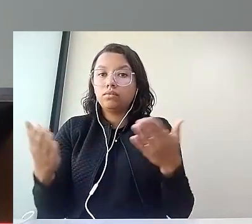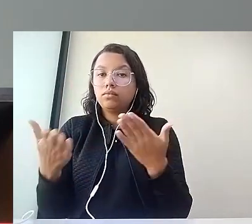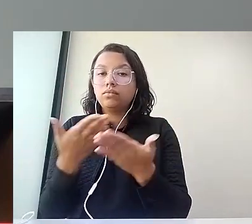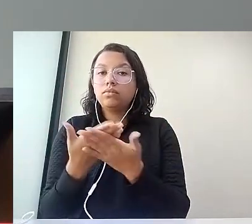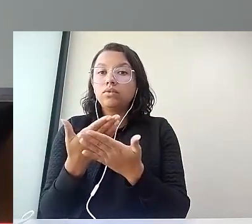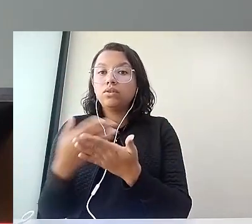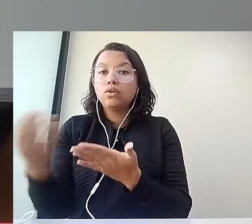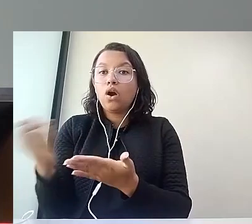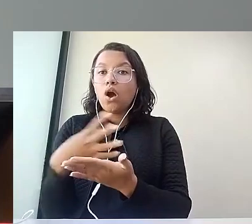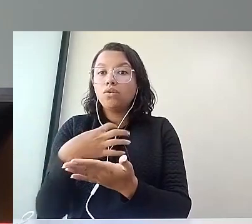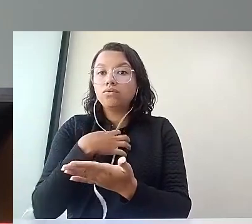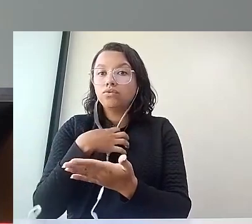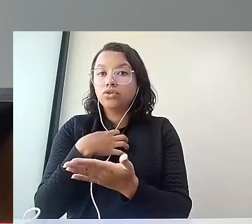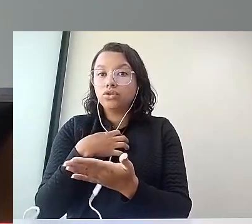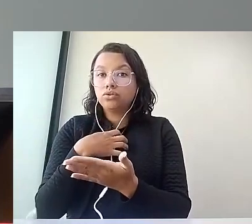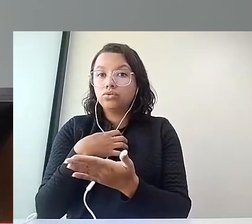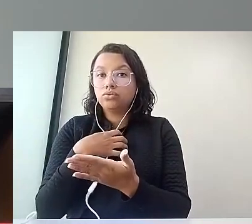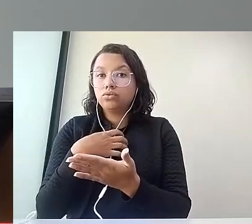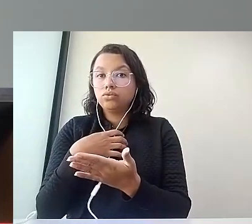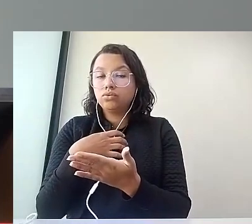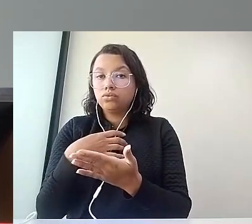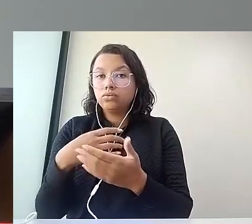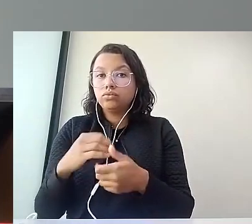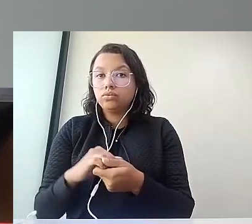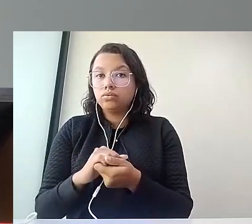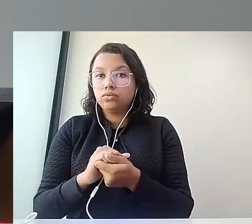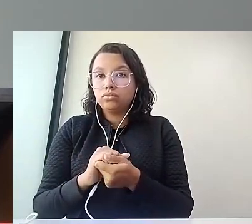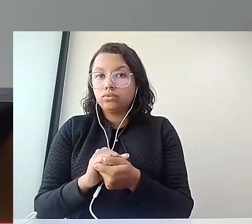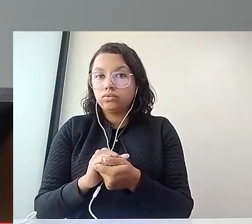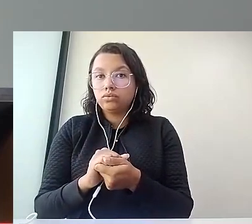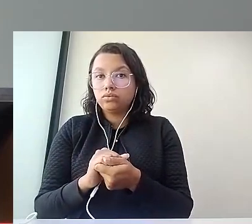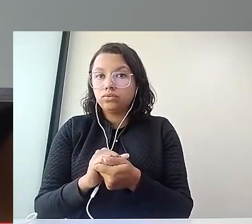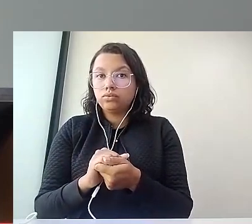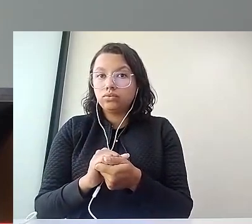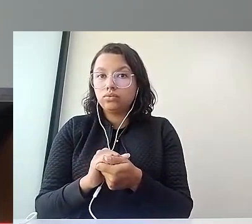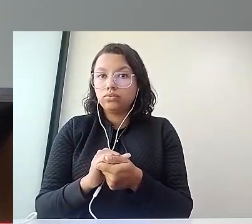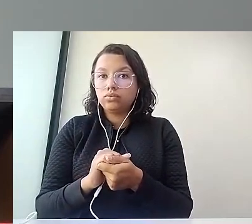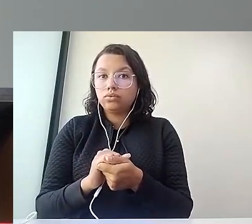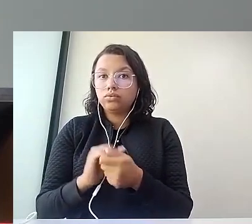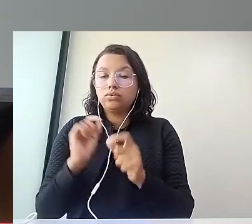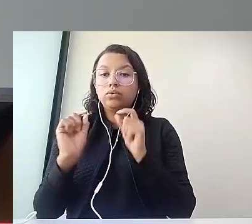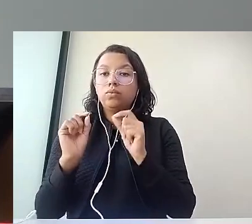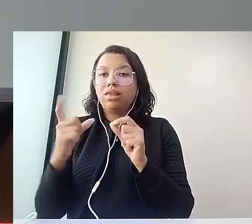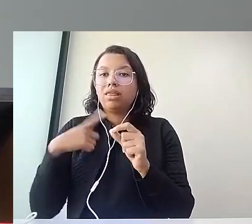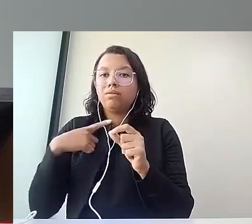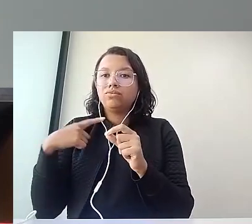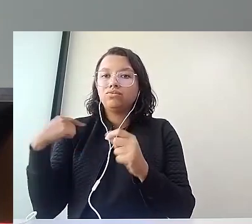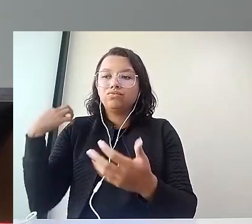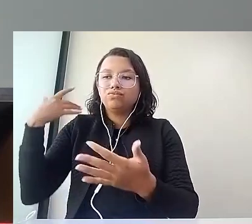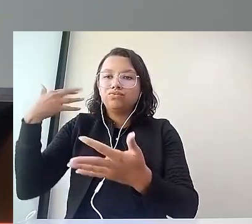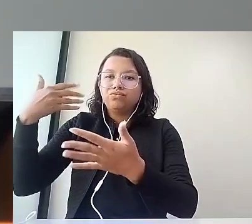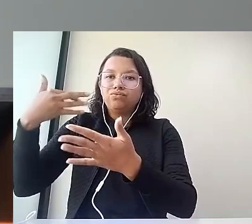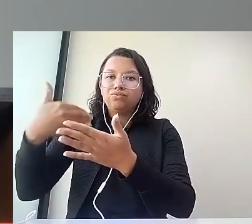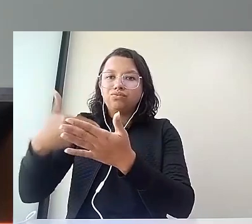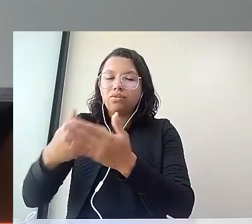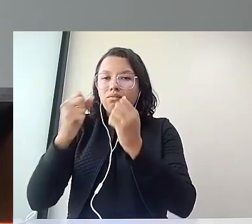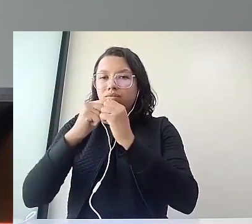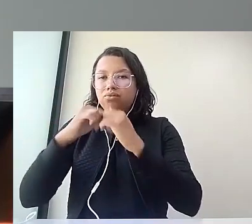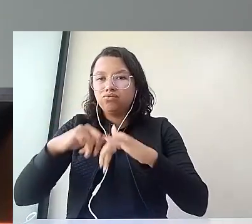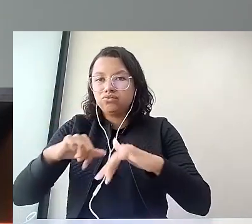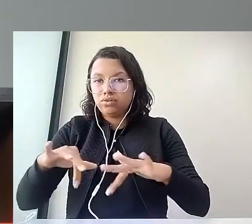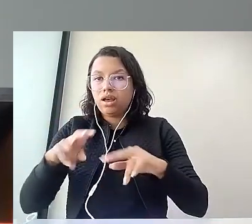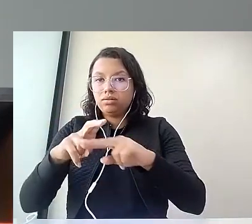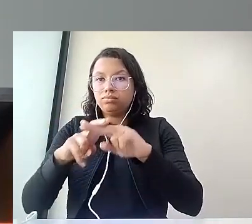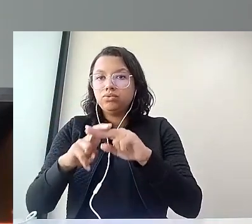nuevas formas de privilegios, los del antiguo régimen, los que hemos destruido con la Revolución Francesa. Y